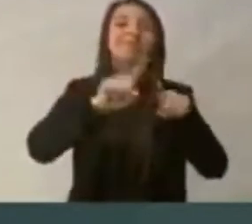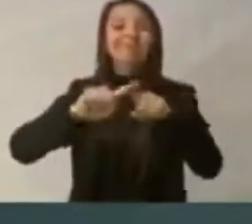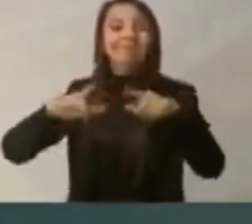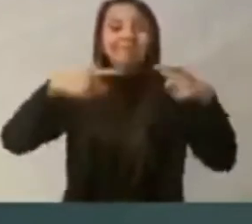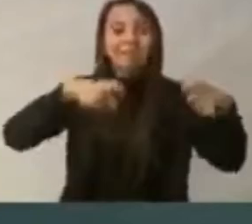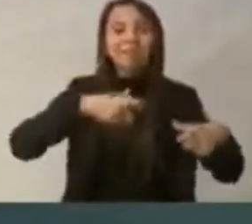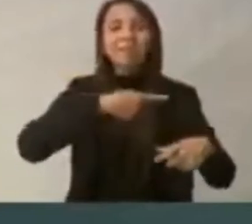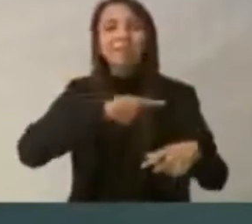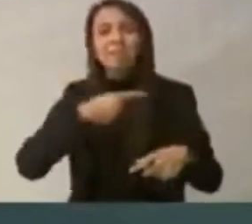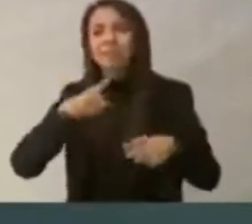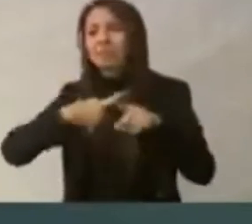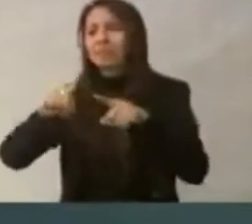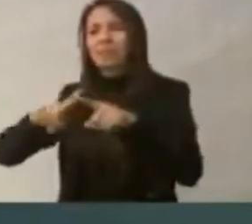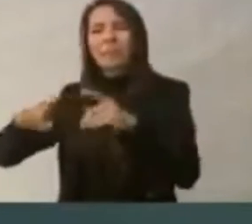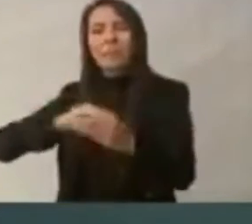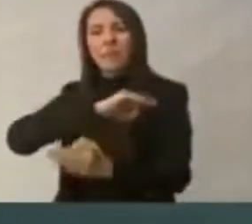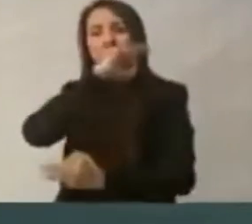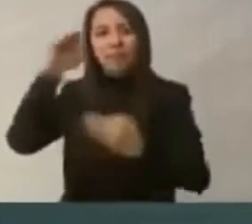sociales,